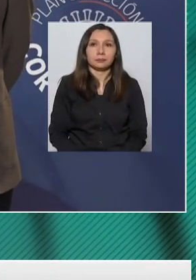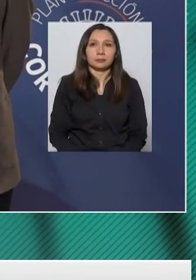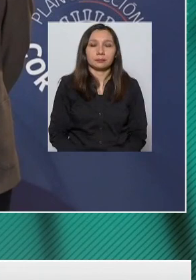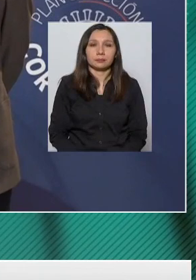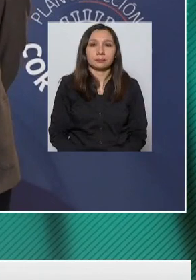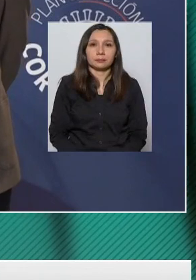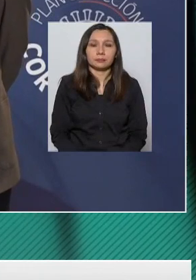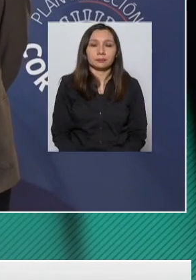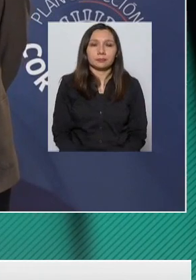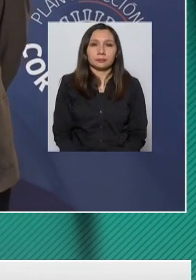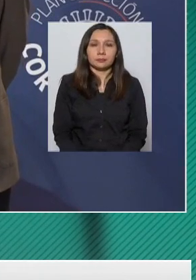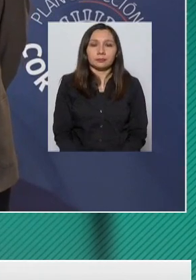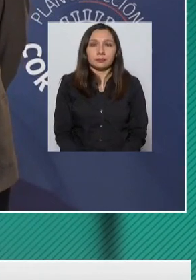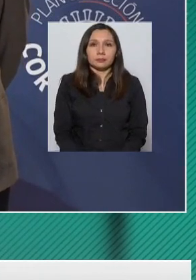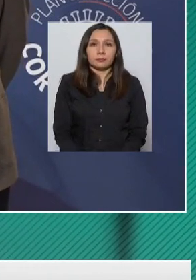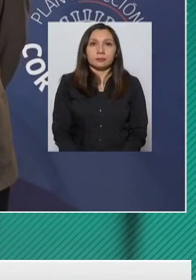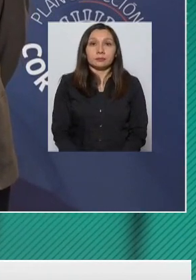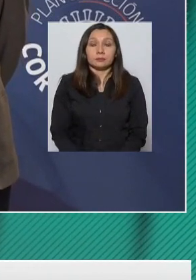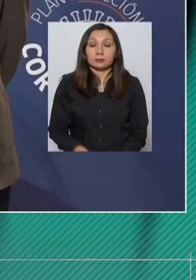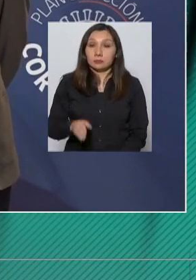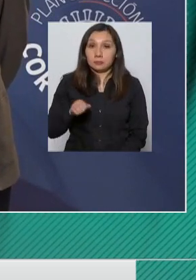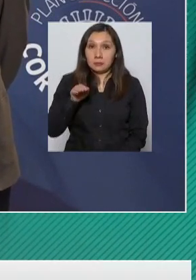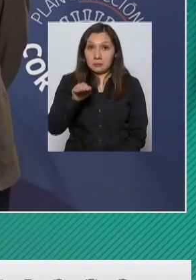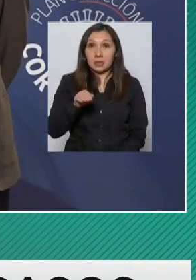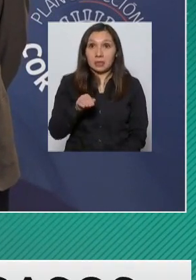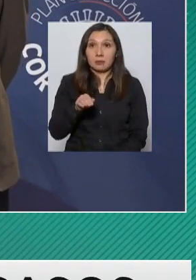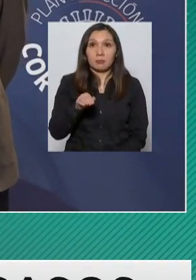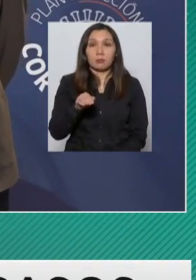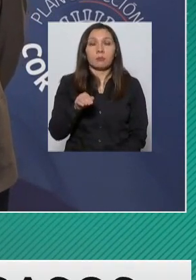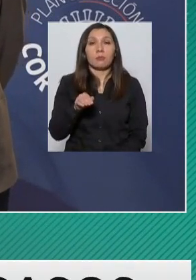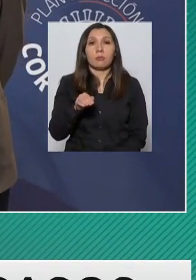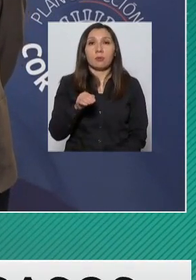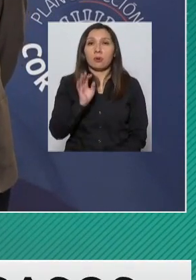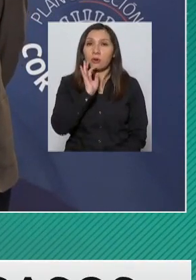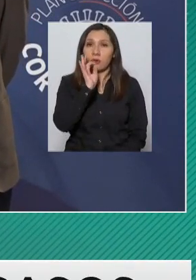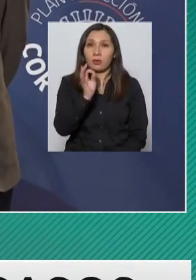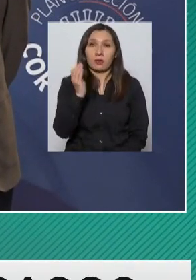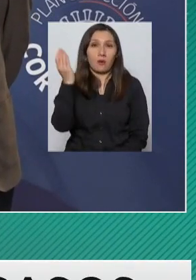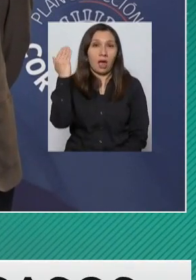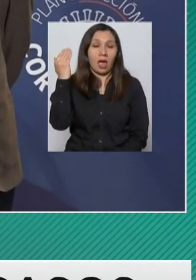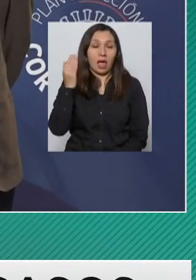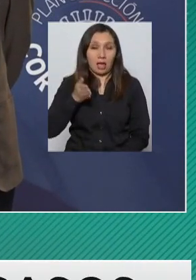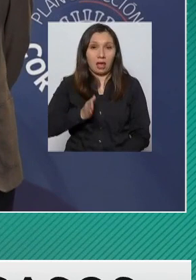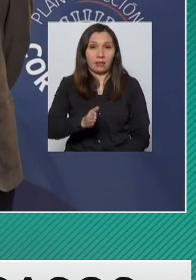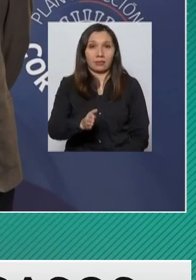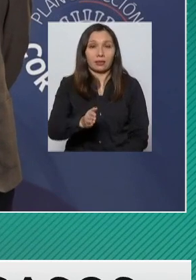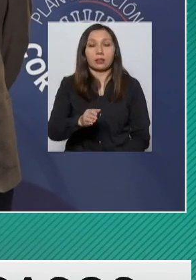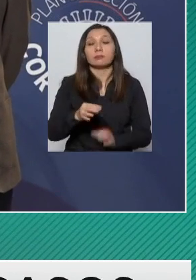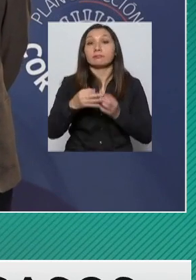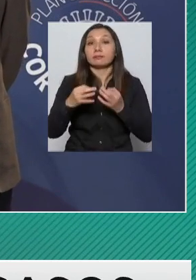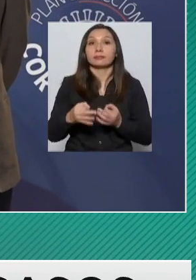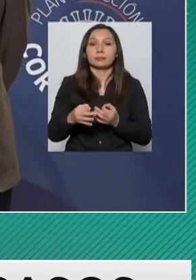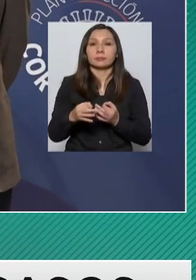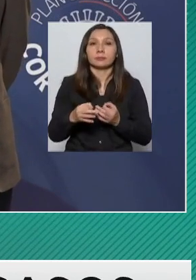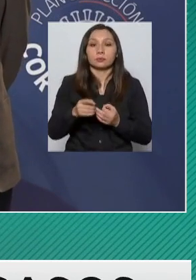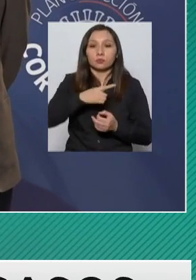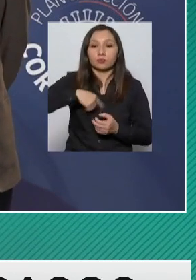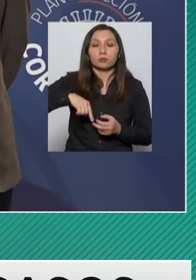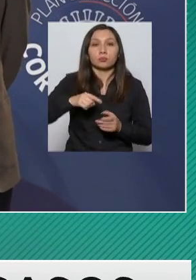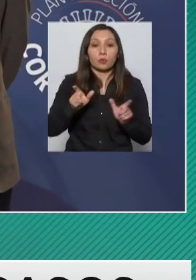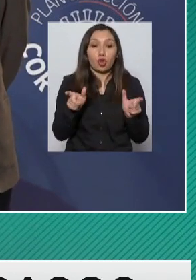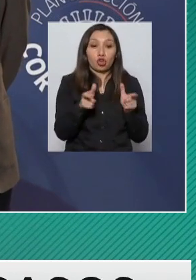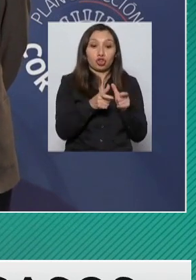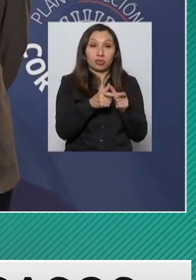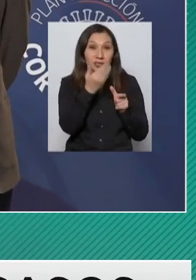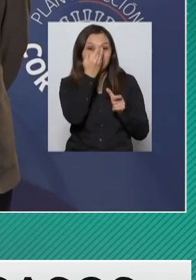e siguiendo lo que señalaba antes efectivamente nuestro consejo